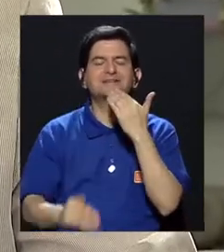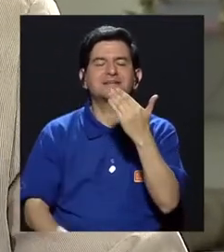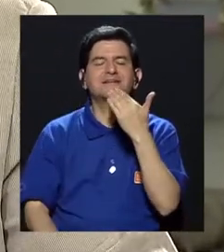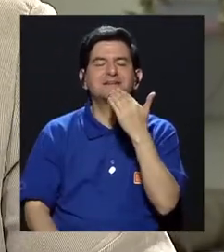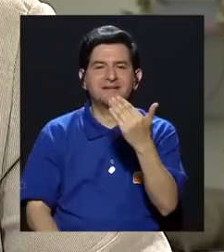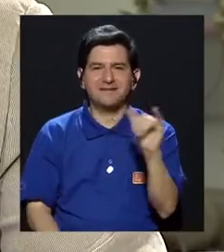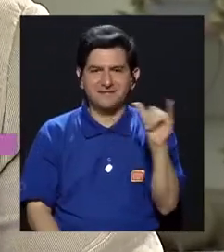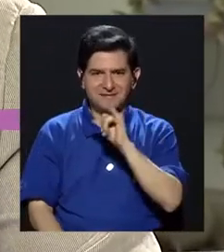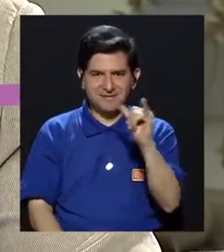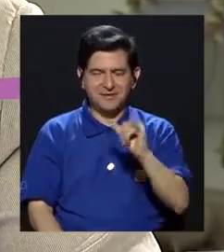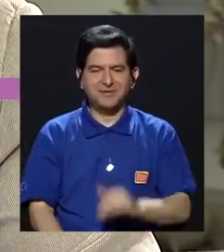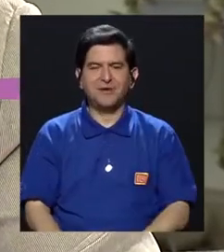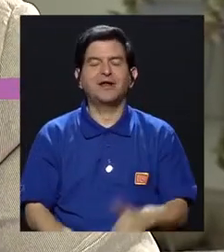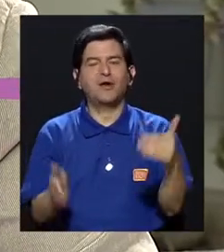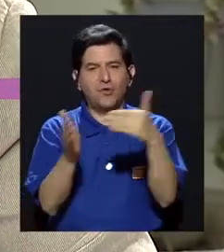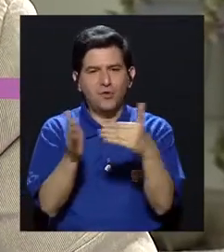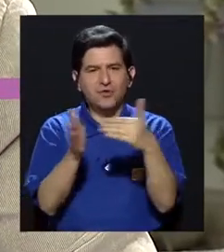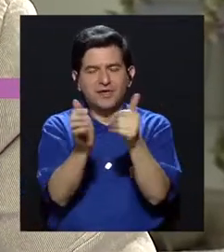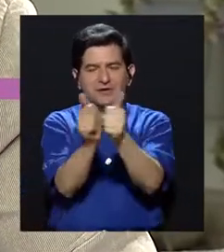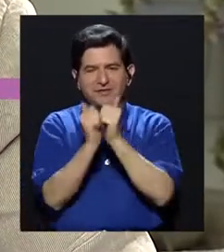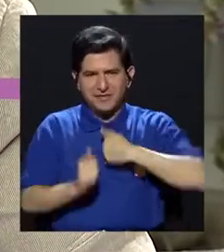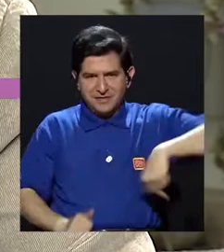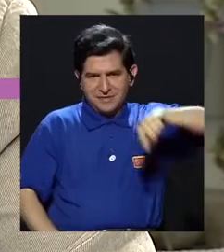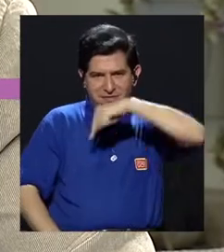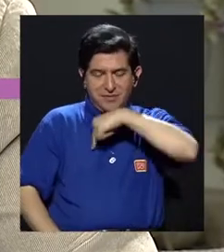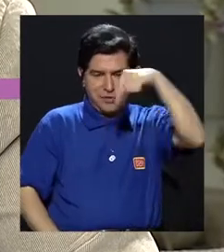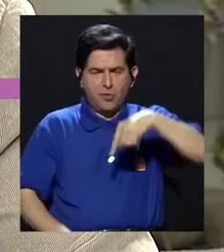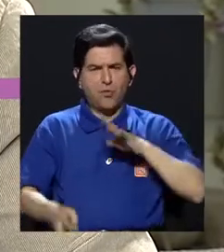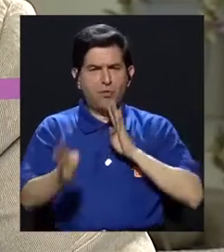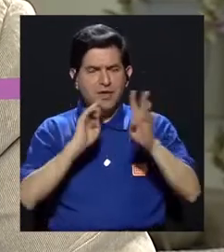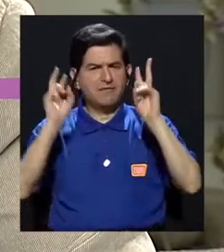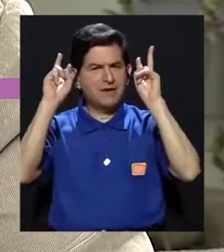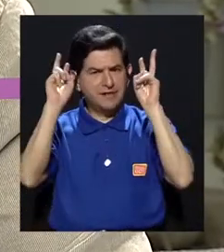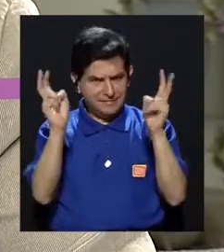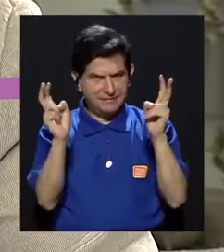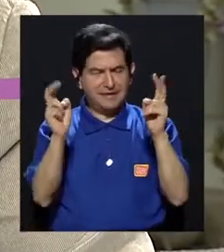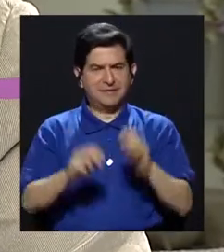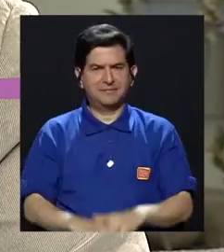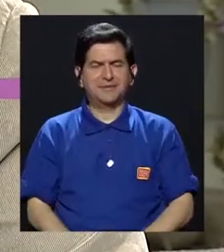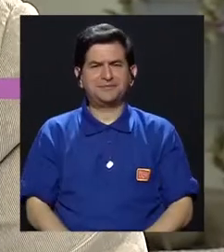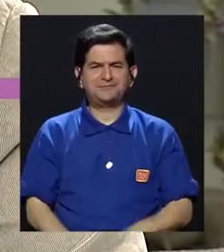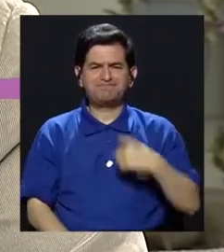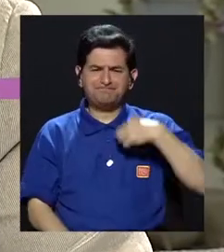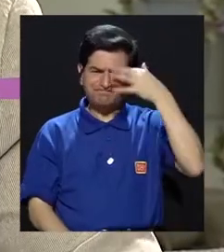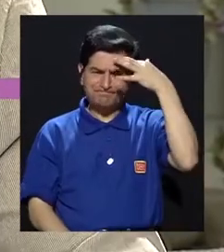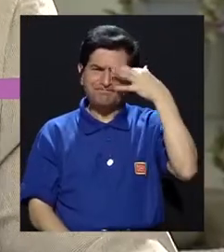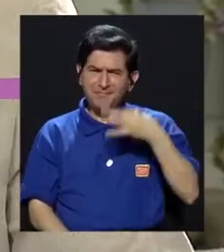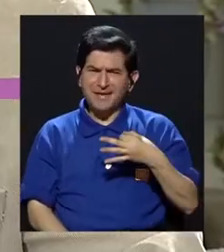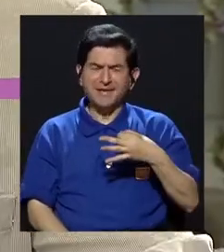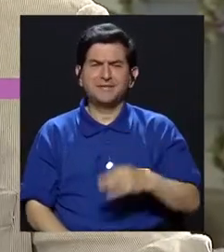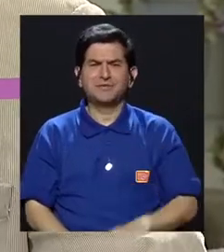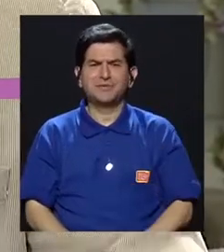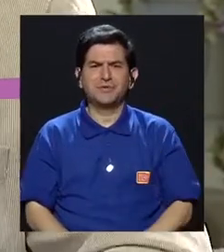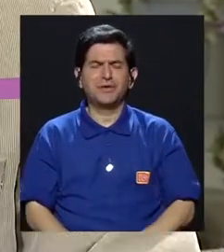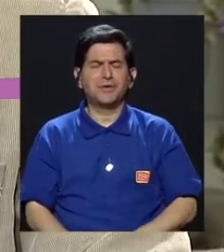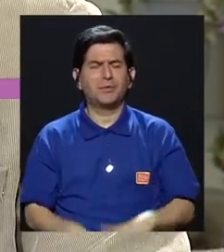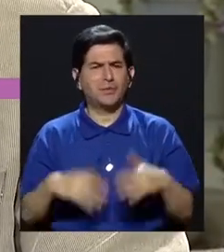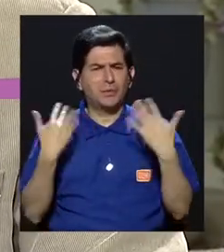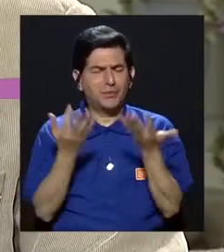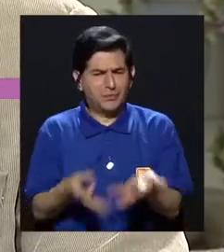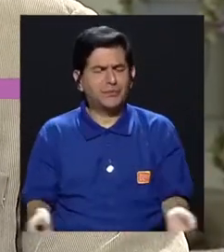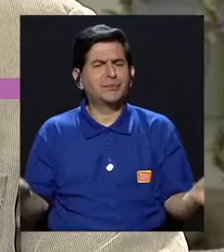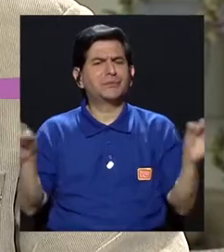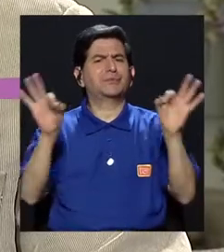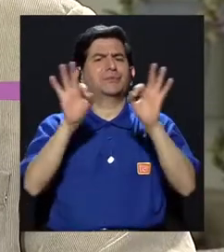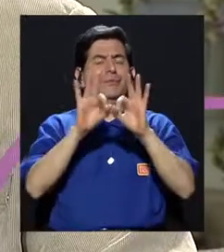Y allá en sus hogares, muchísimas gracias por estar una vez más con nosotros hoy para conversar de un tema que me parece que